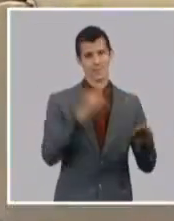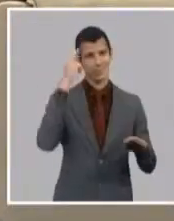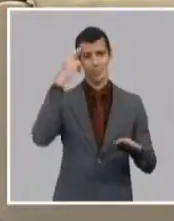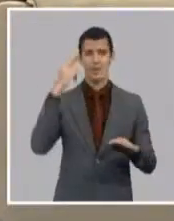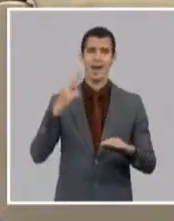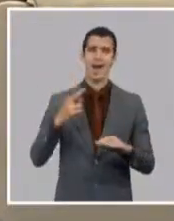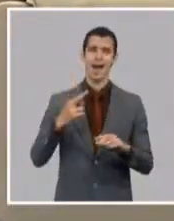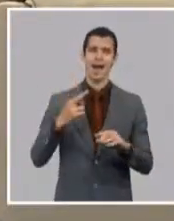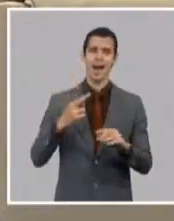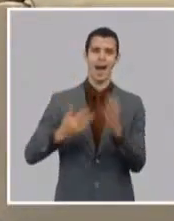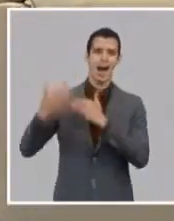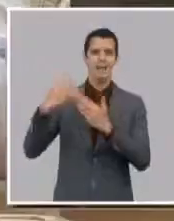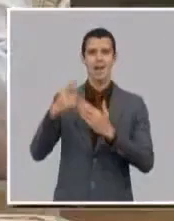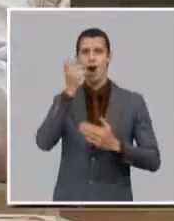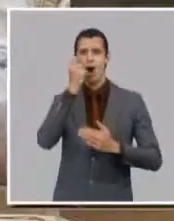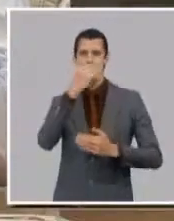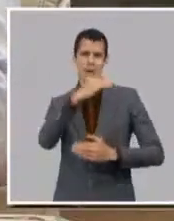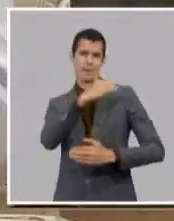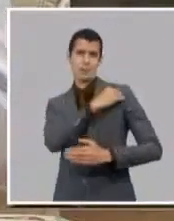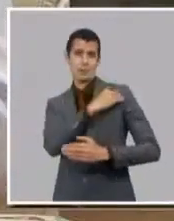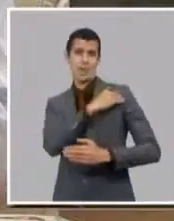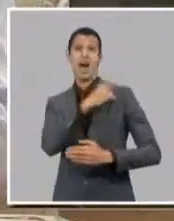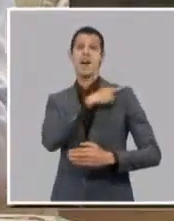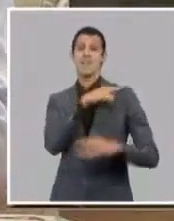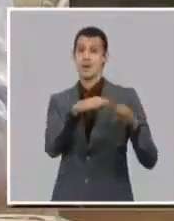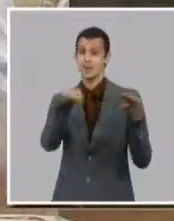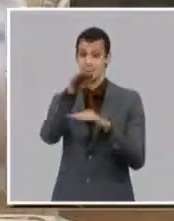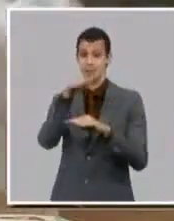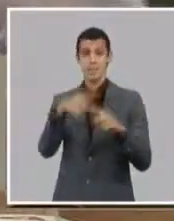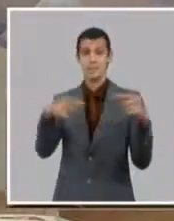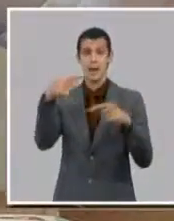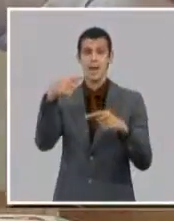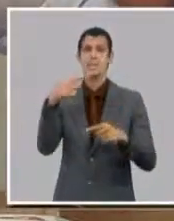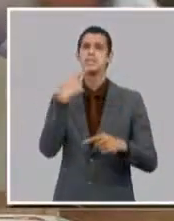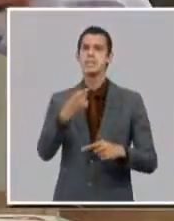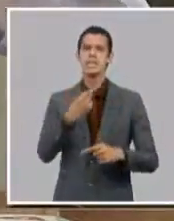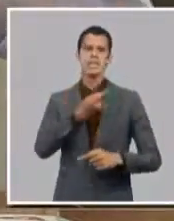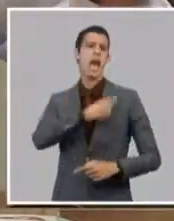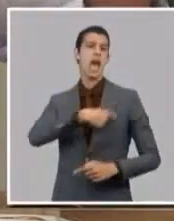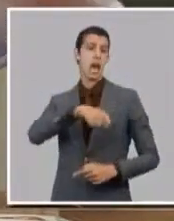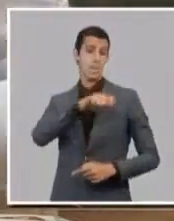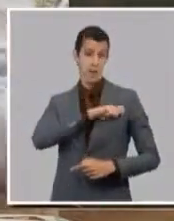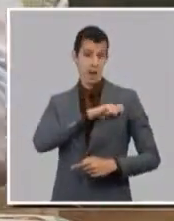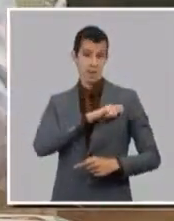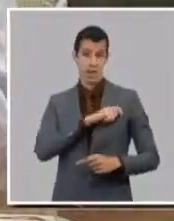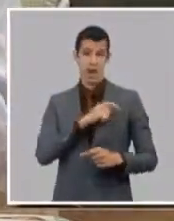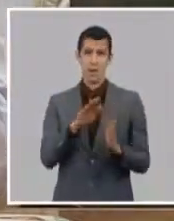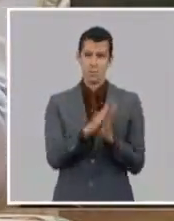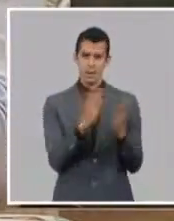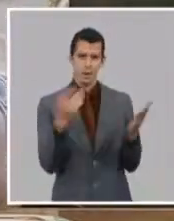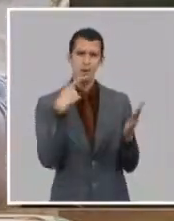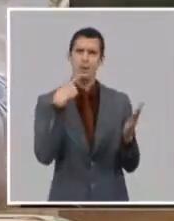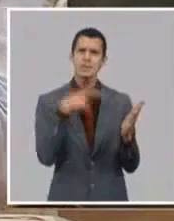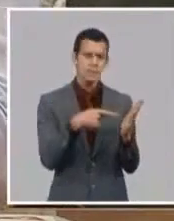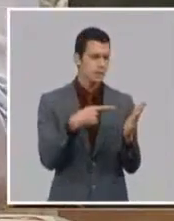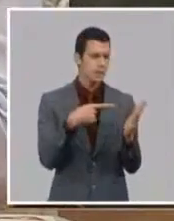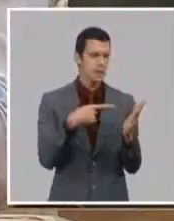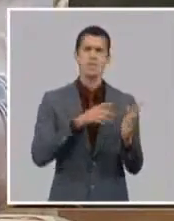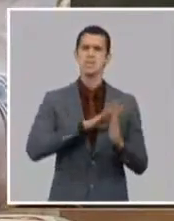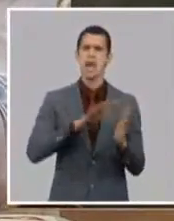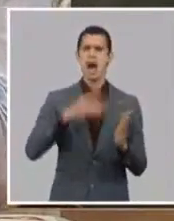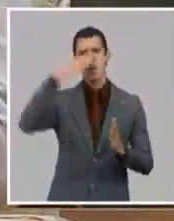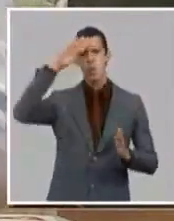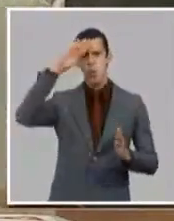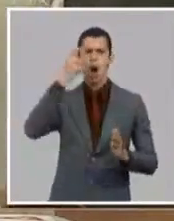ese bulo. Pusieron fotos de movilizaciones de la plaza y el malecón. Una era de Egipto, otra